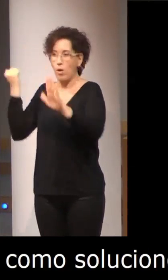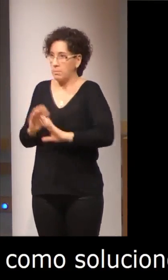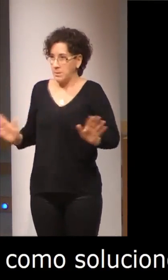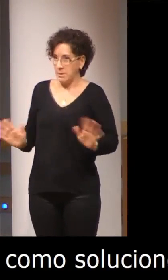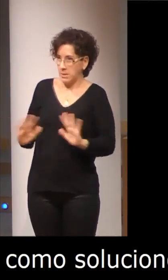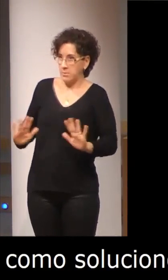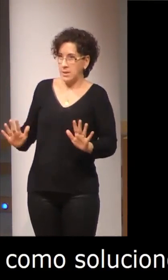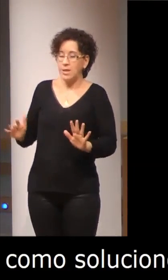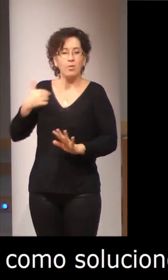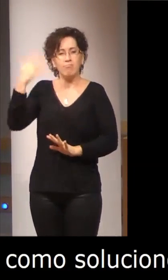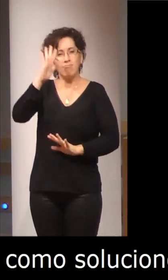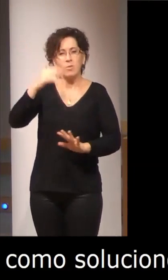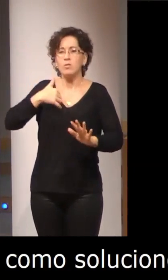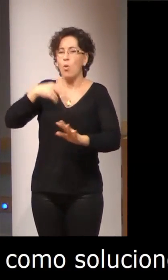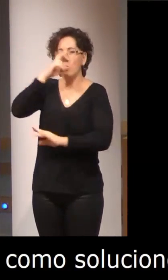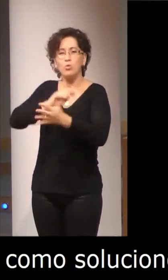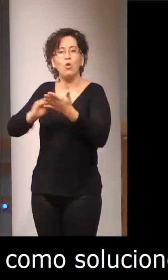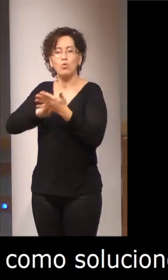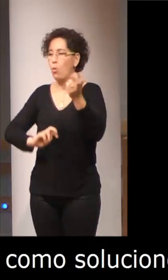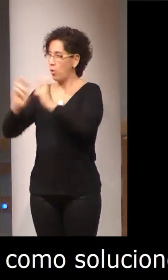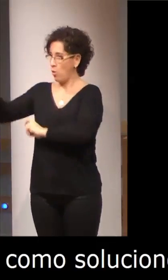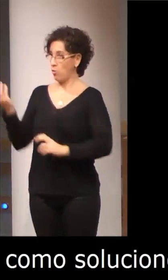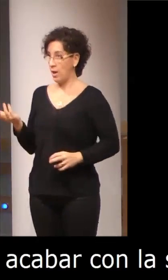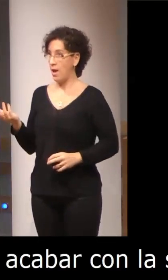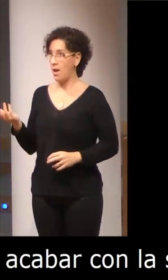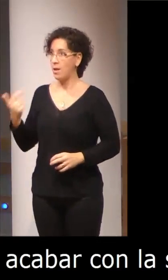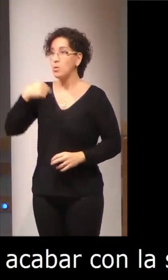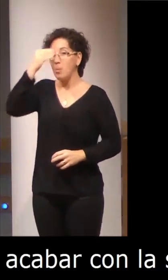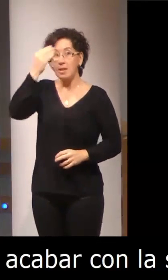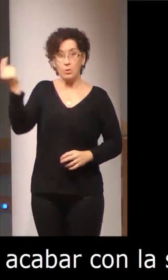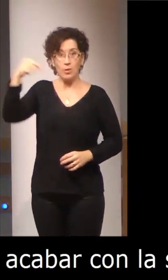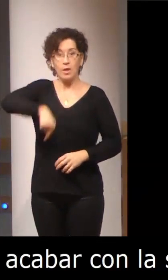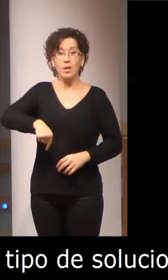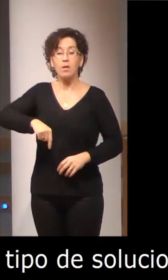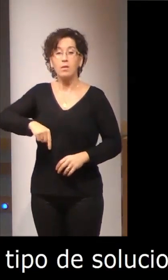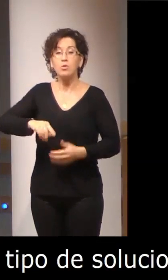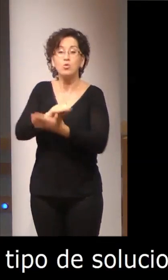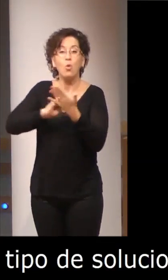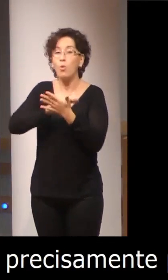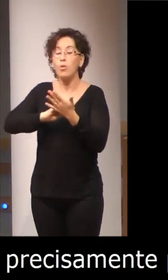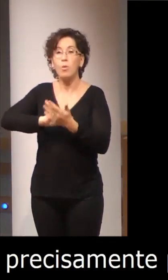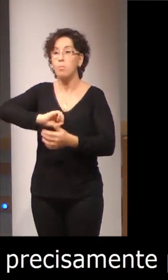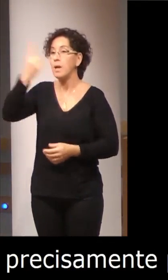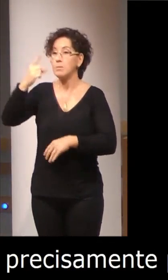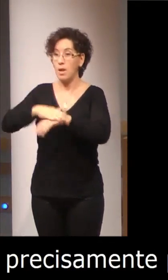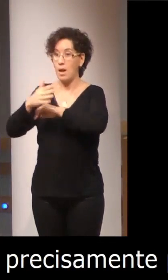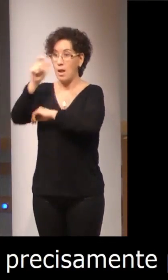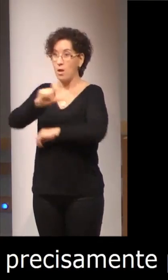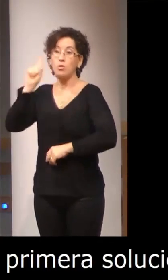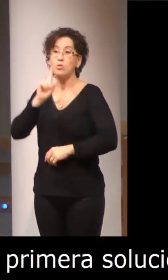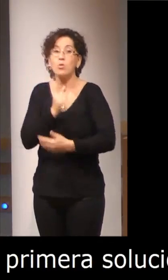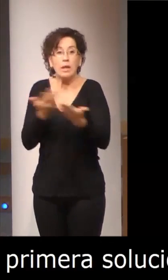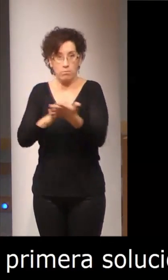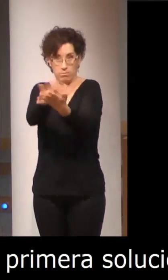Yo abogo por otro tipo de soluciones. Aquí estamos precisamente porque creemos que la primera solución para las personas sordas tendría que ser la lengua de signos.